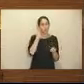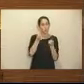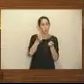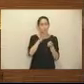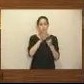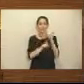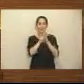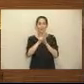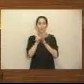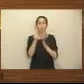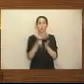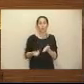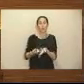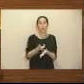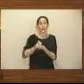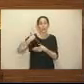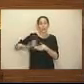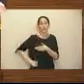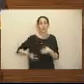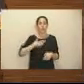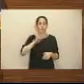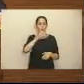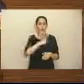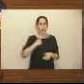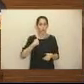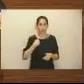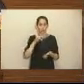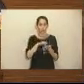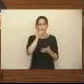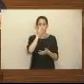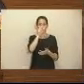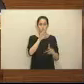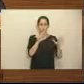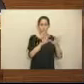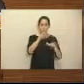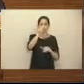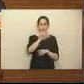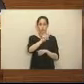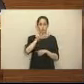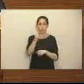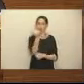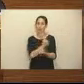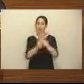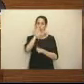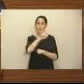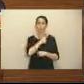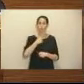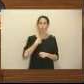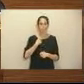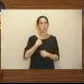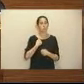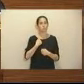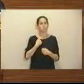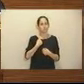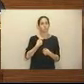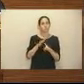de la riqueza de una comunidad. Durante 2010 y 2011, la economía regional tuvo un mejor comportamiento que el